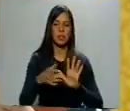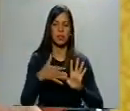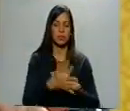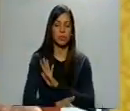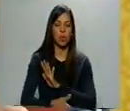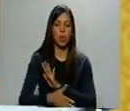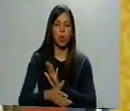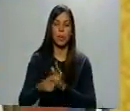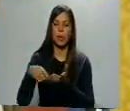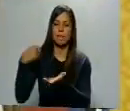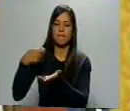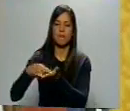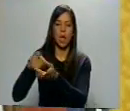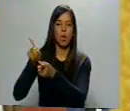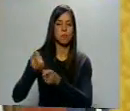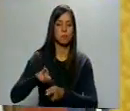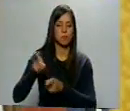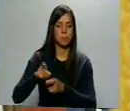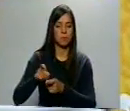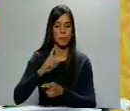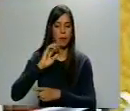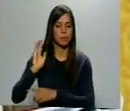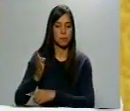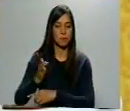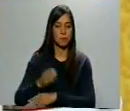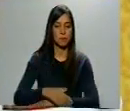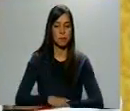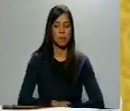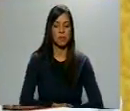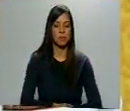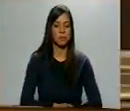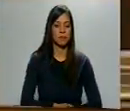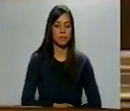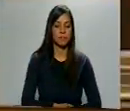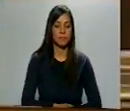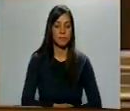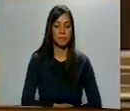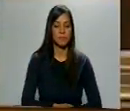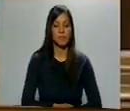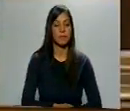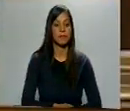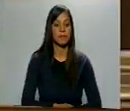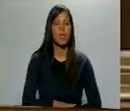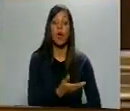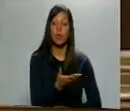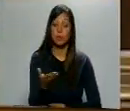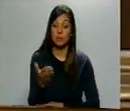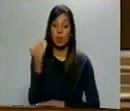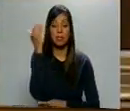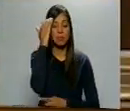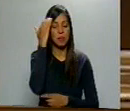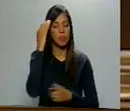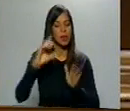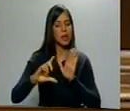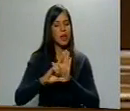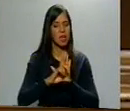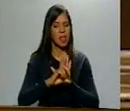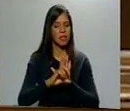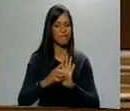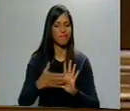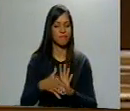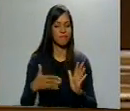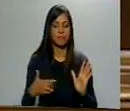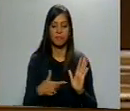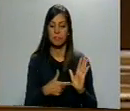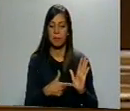unidad tributaria sancionatoria. Es todo, presidenta. Bueno, esta, como ustedes bien saben, es una ley que